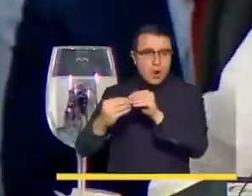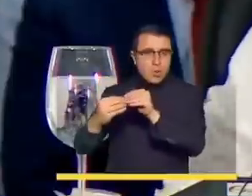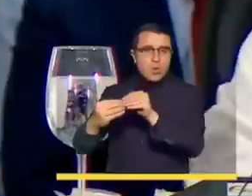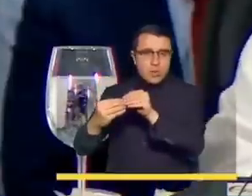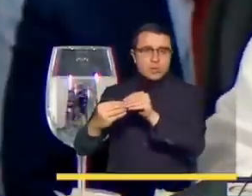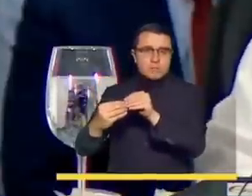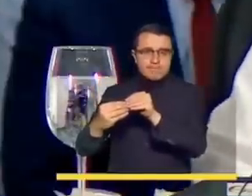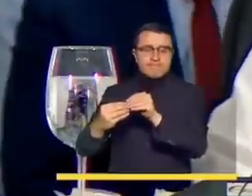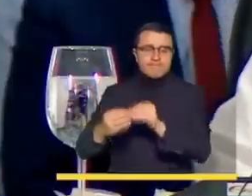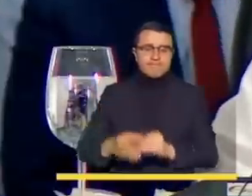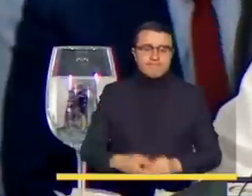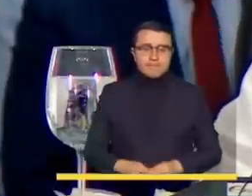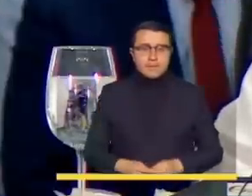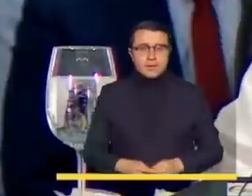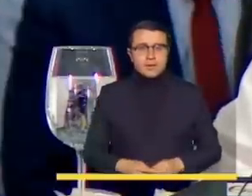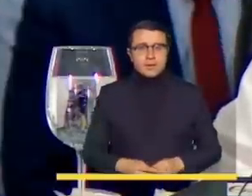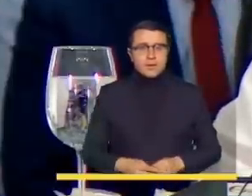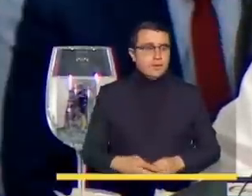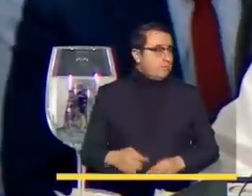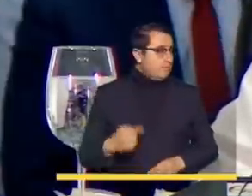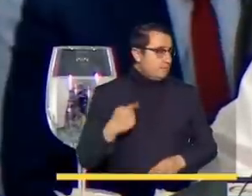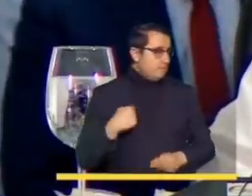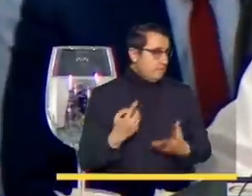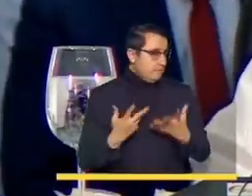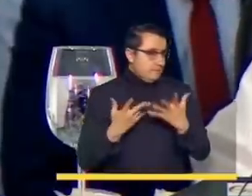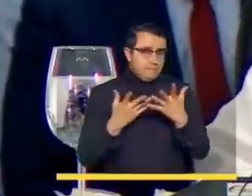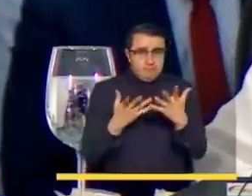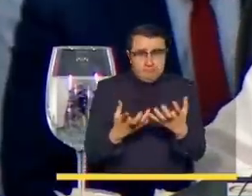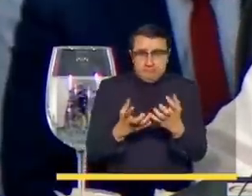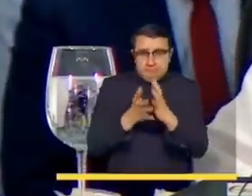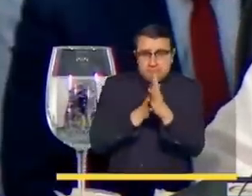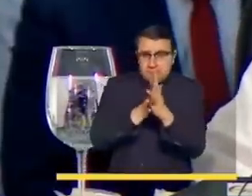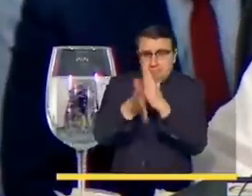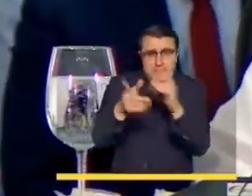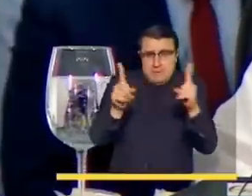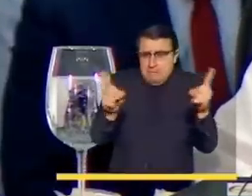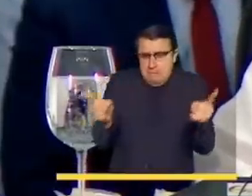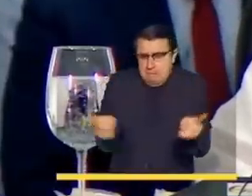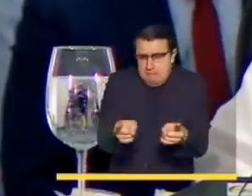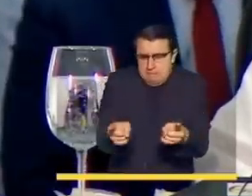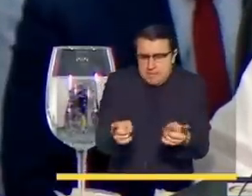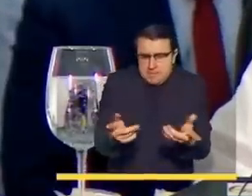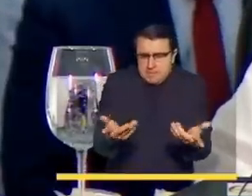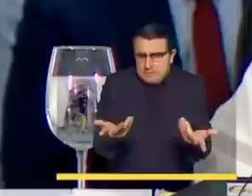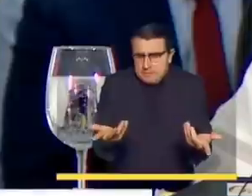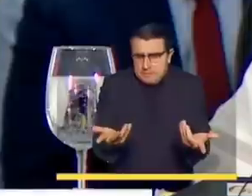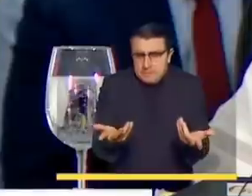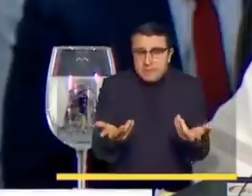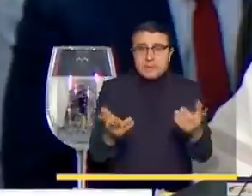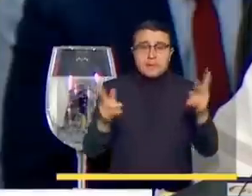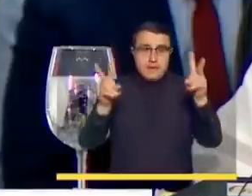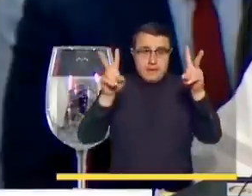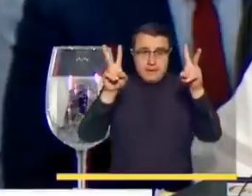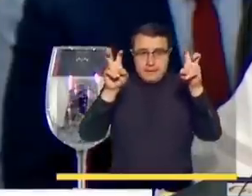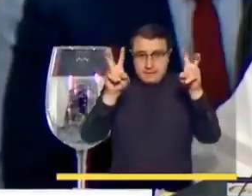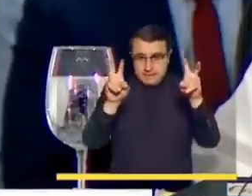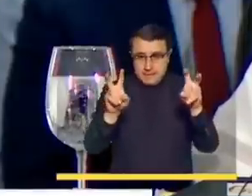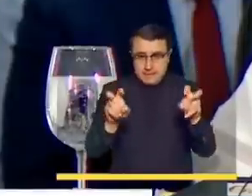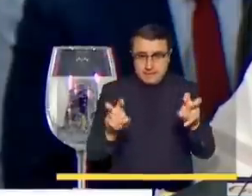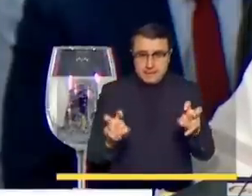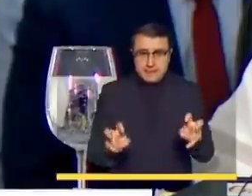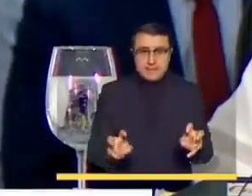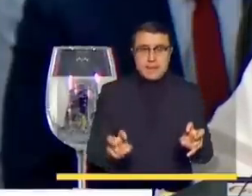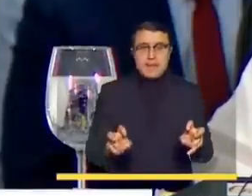Solo voy a referirme a asuntos